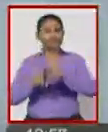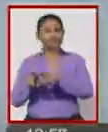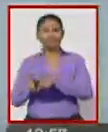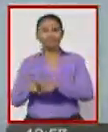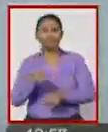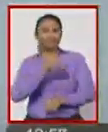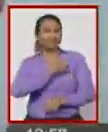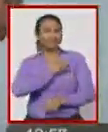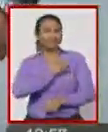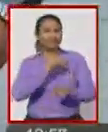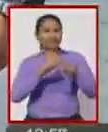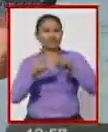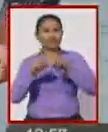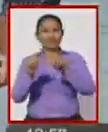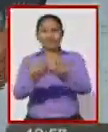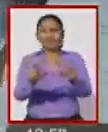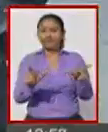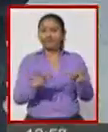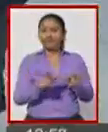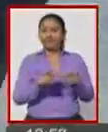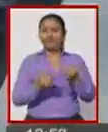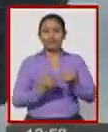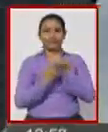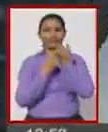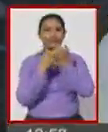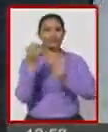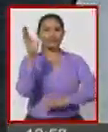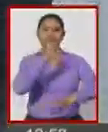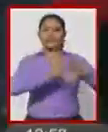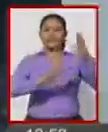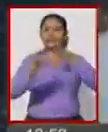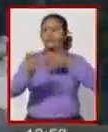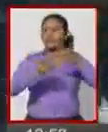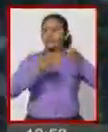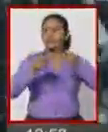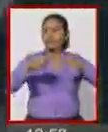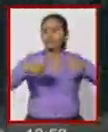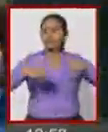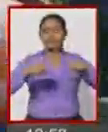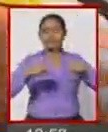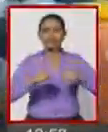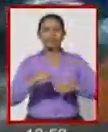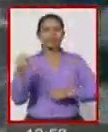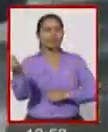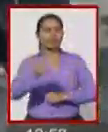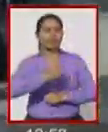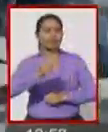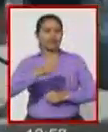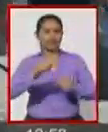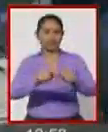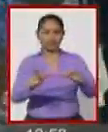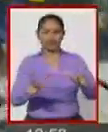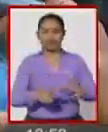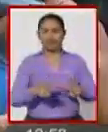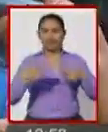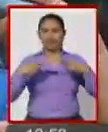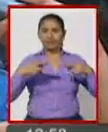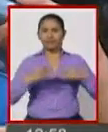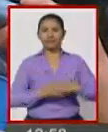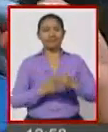manera, efectivos policiales de distintas divisiones coadyuvaron en la búsqueda controlando a las motocicletas que circulaban por la zona de La